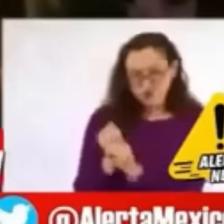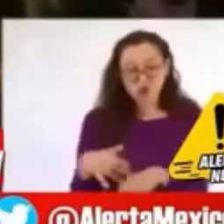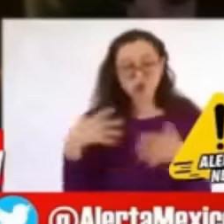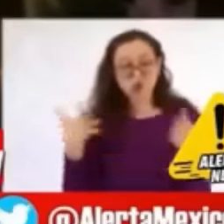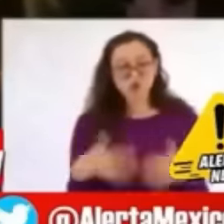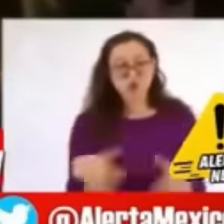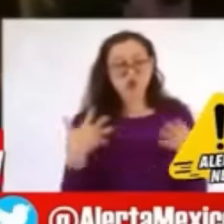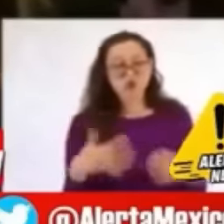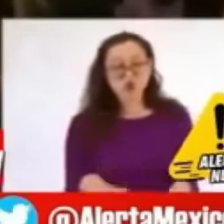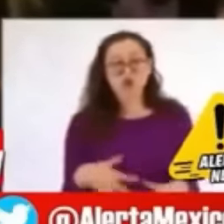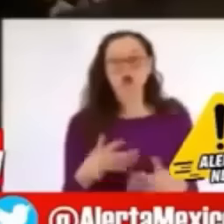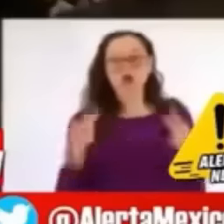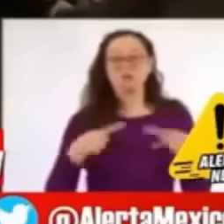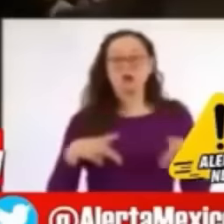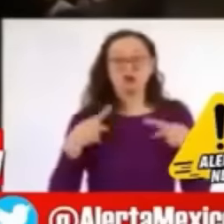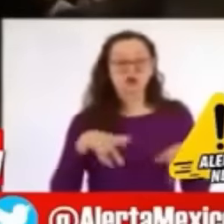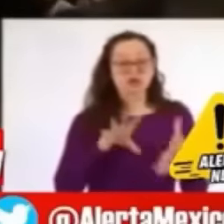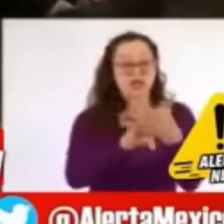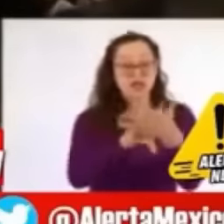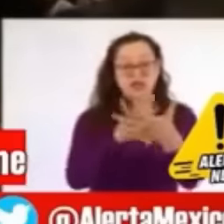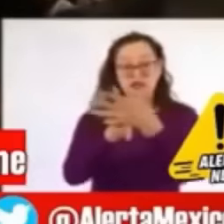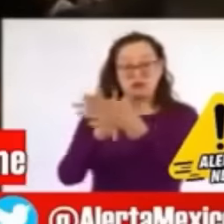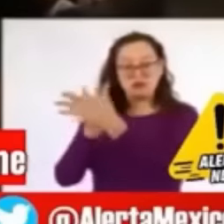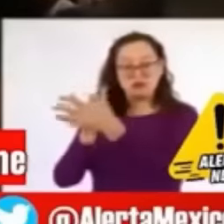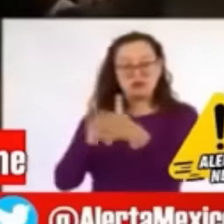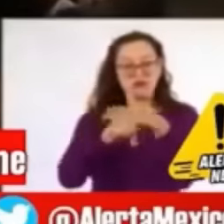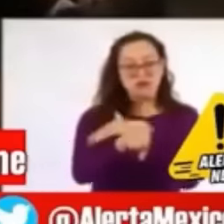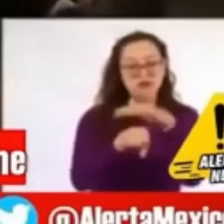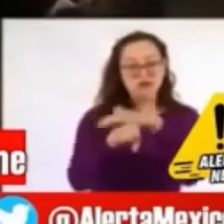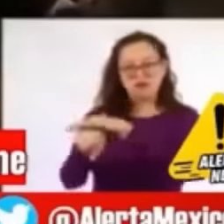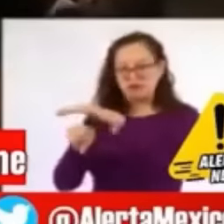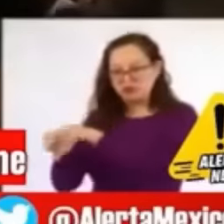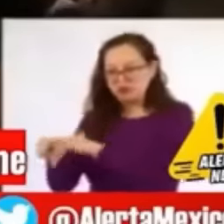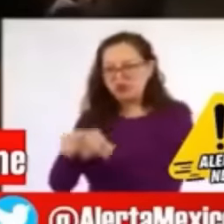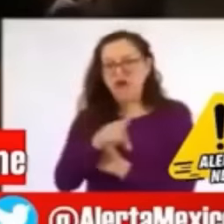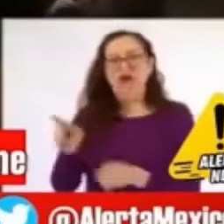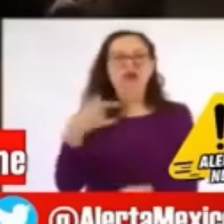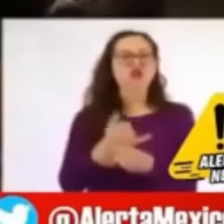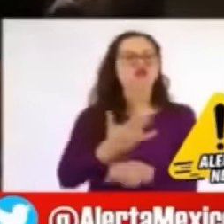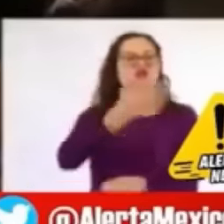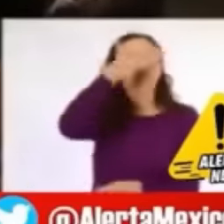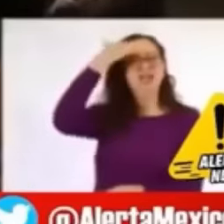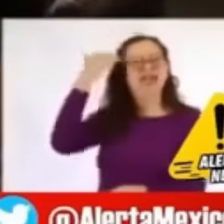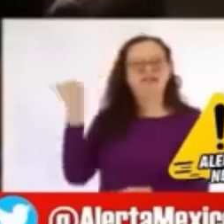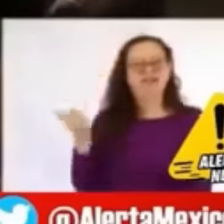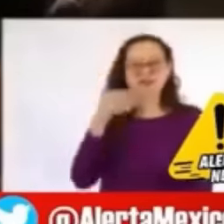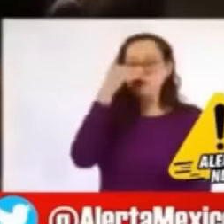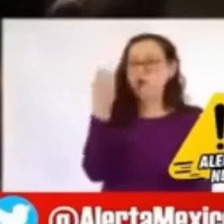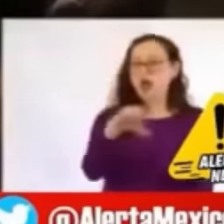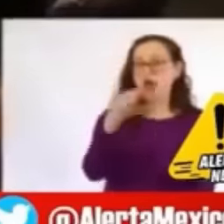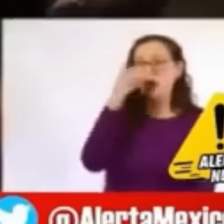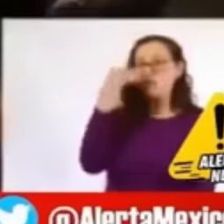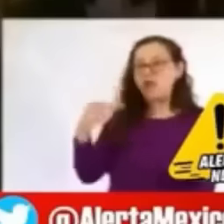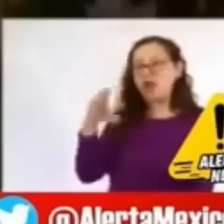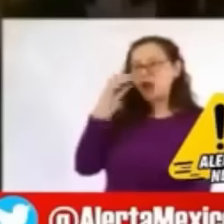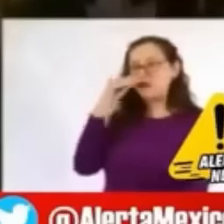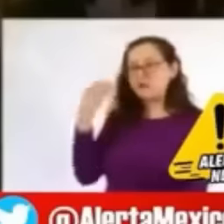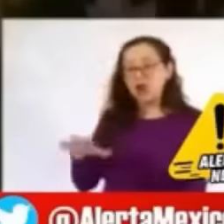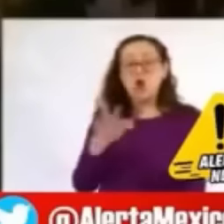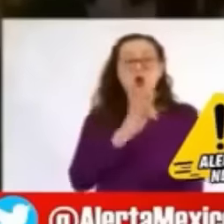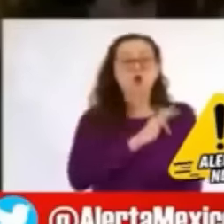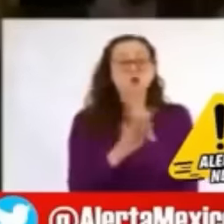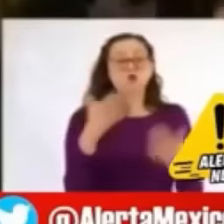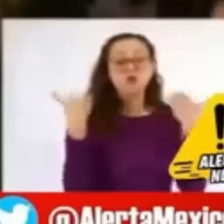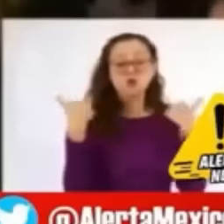muchas personas en la cárcel, pero también hay muchos chivos expiatorios. Entonces sí me gustaría, si usted me puede